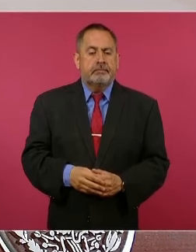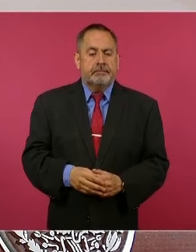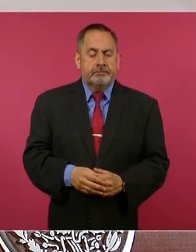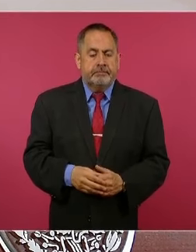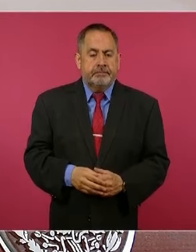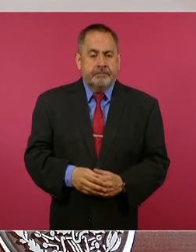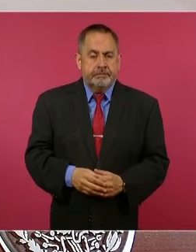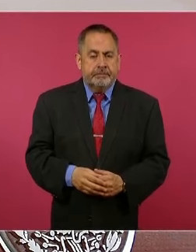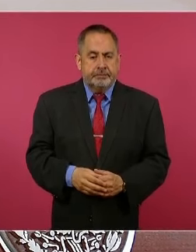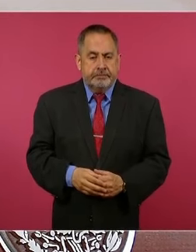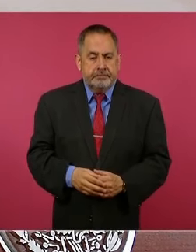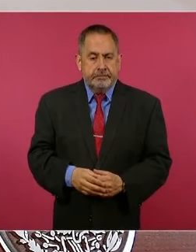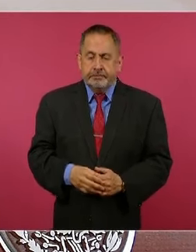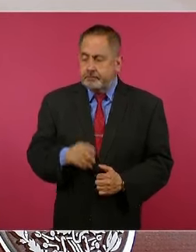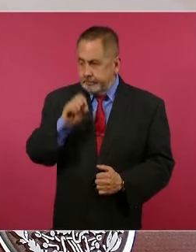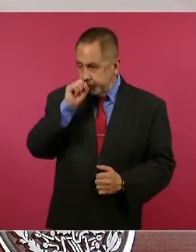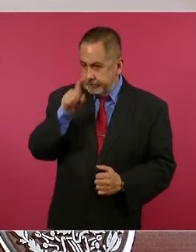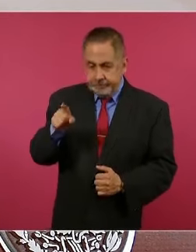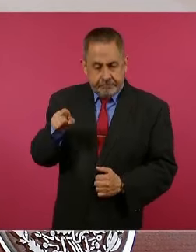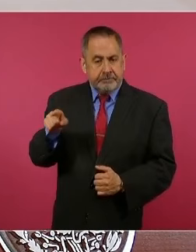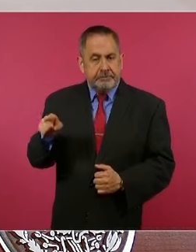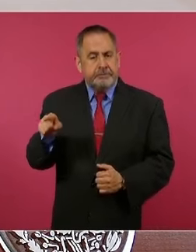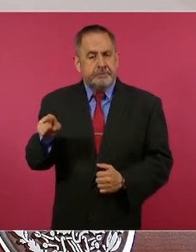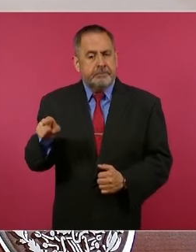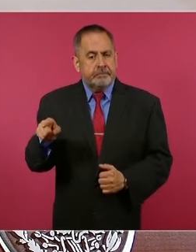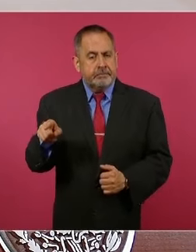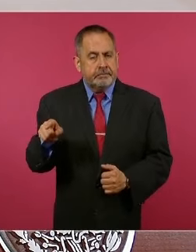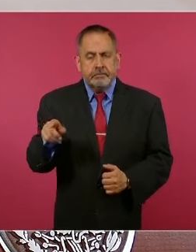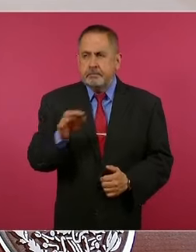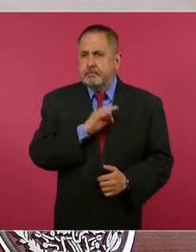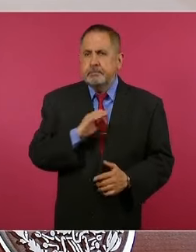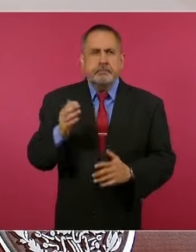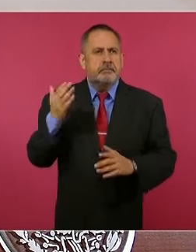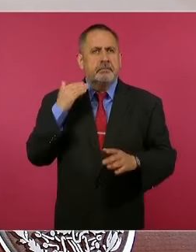e también hace